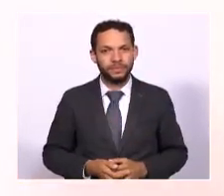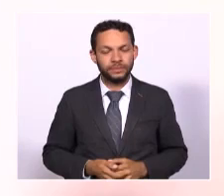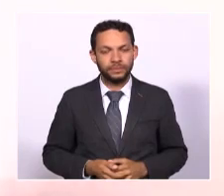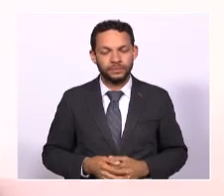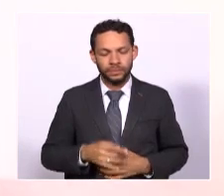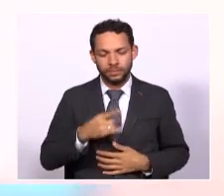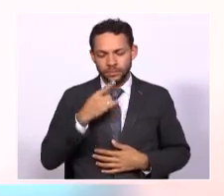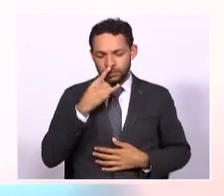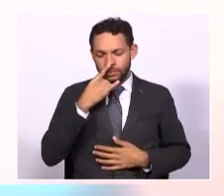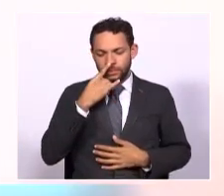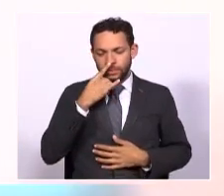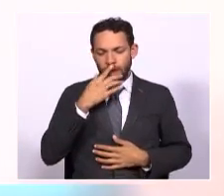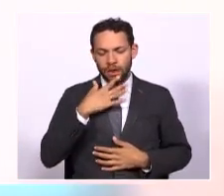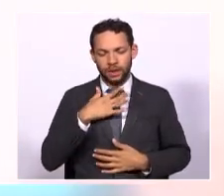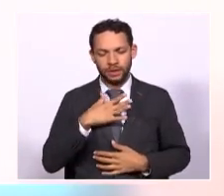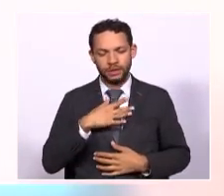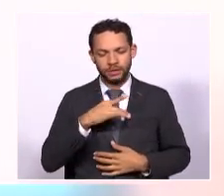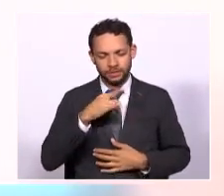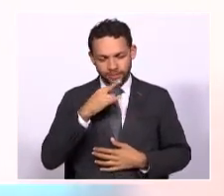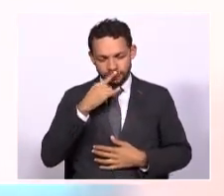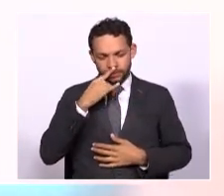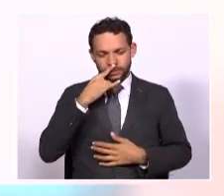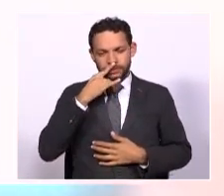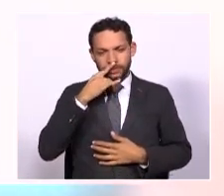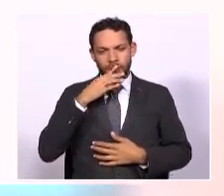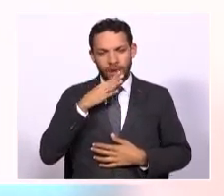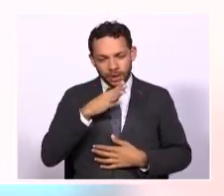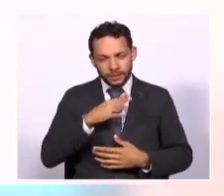Inhala, exhala y relaja.